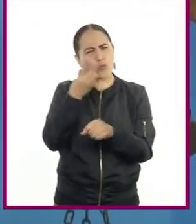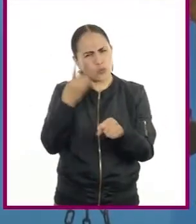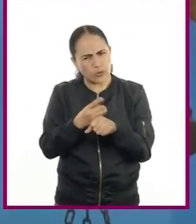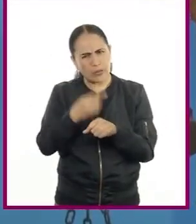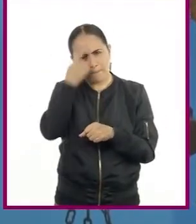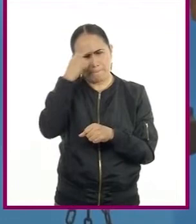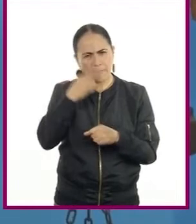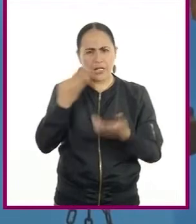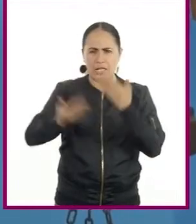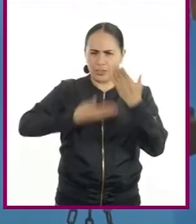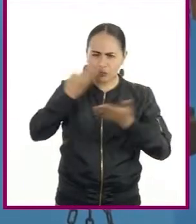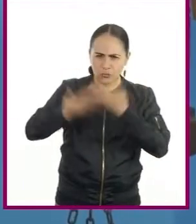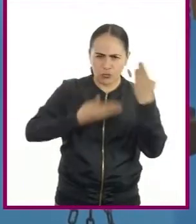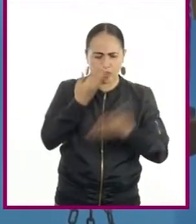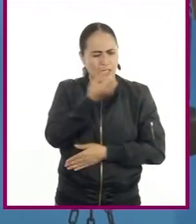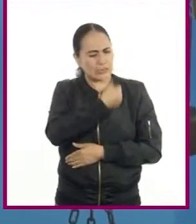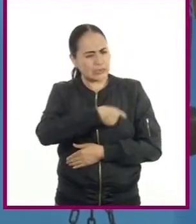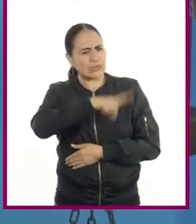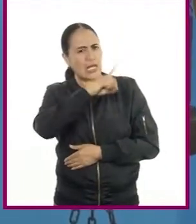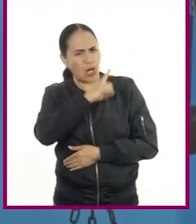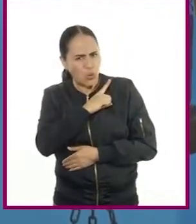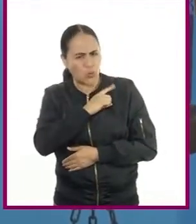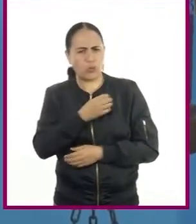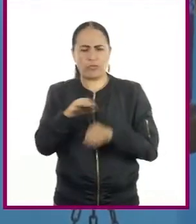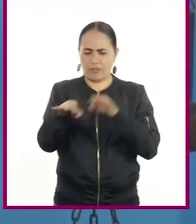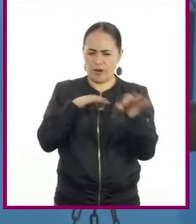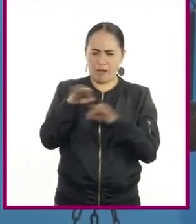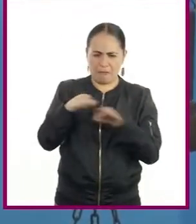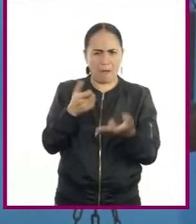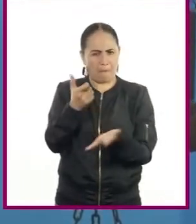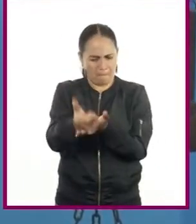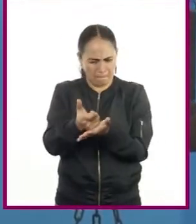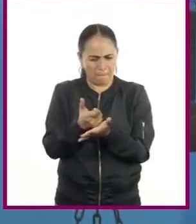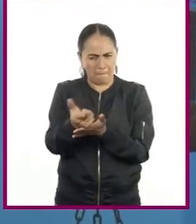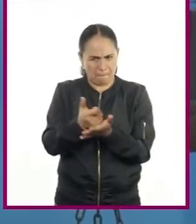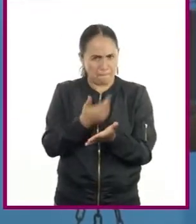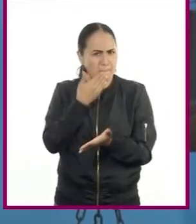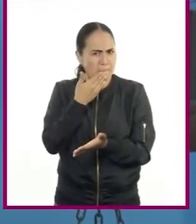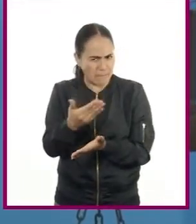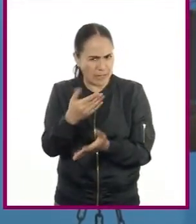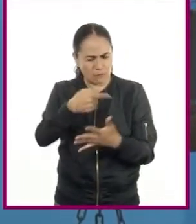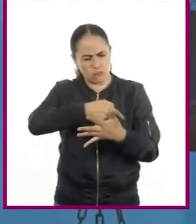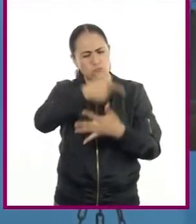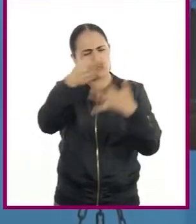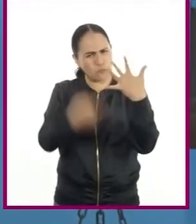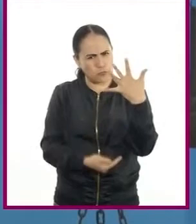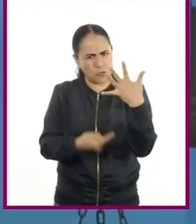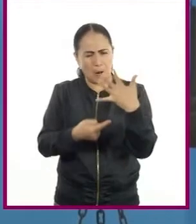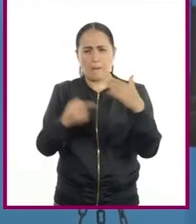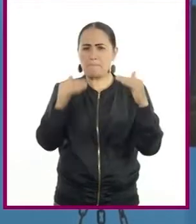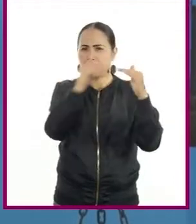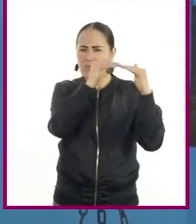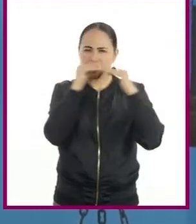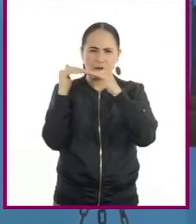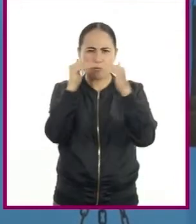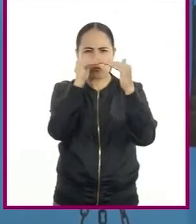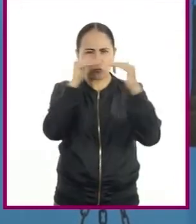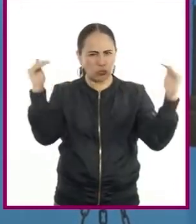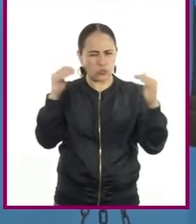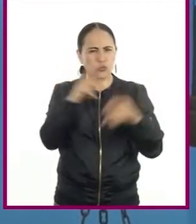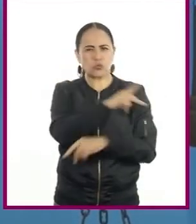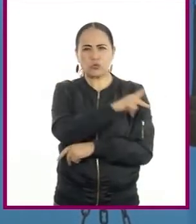estudiar, tener acceso a la salud, a un trabajo bien remunerado, entre otras, serán las mismas para todas y